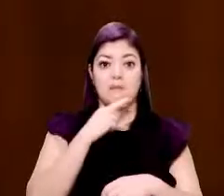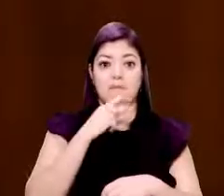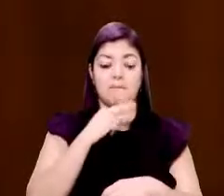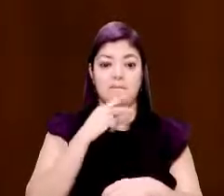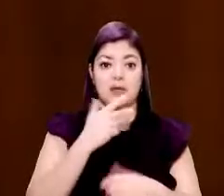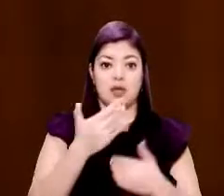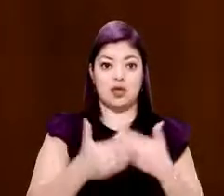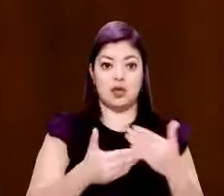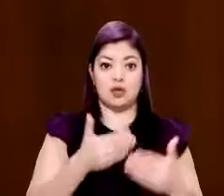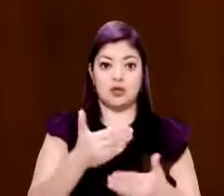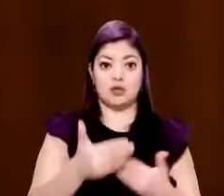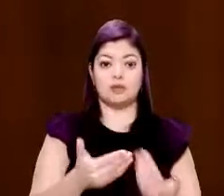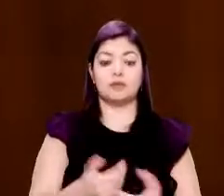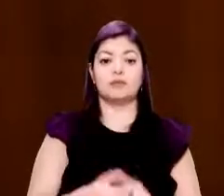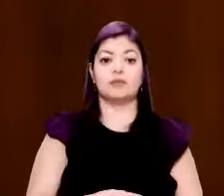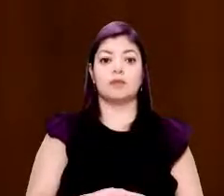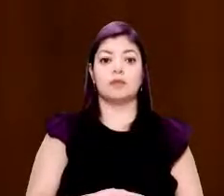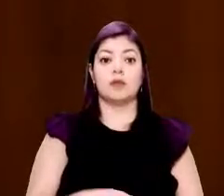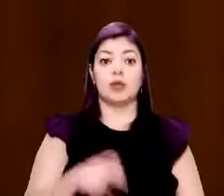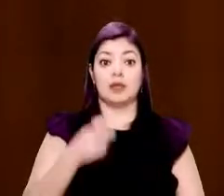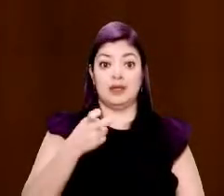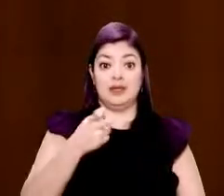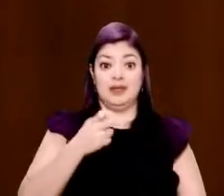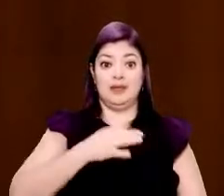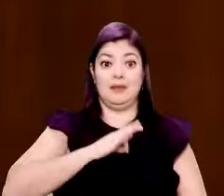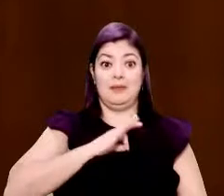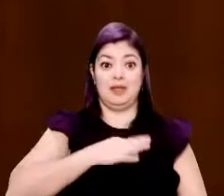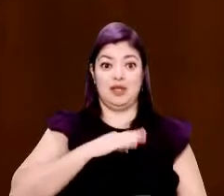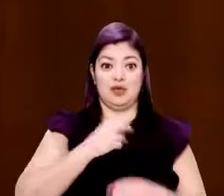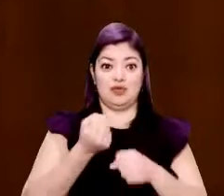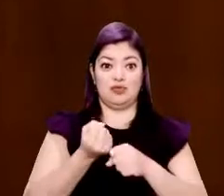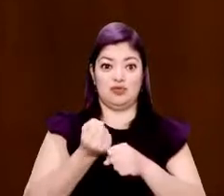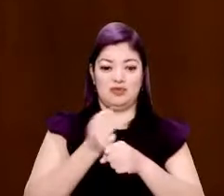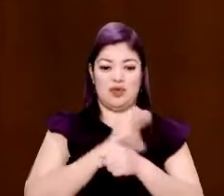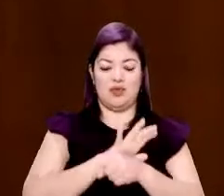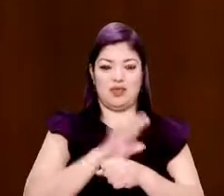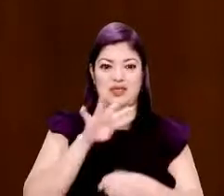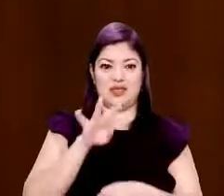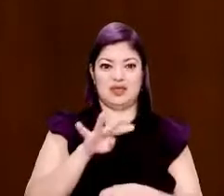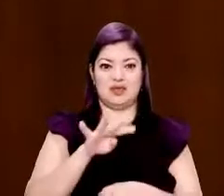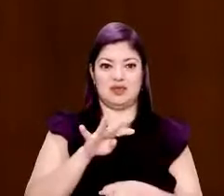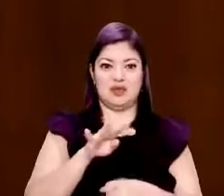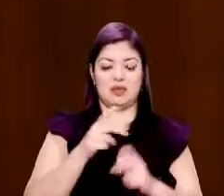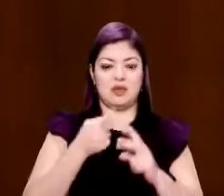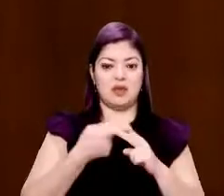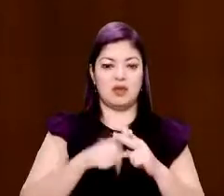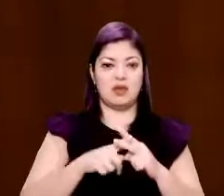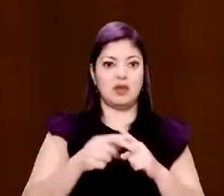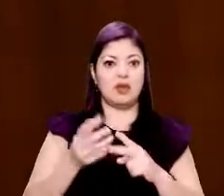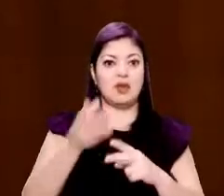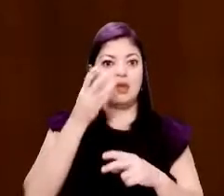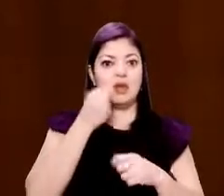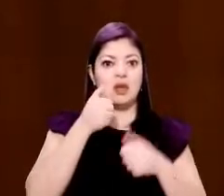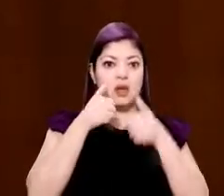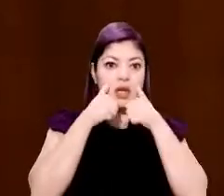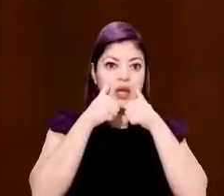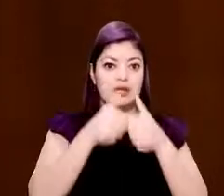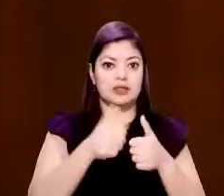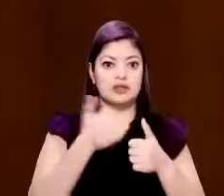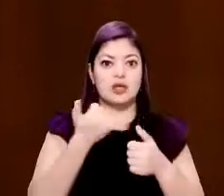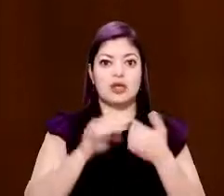sentido, el virus por COVID-19 dejó grandes enseñanzas dentro del modelo de atención y